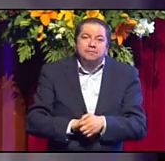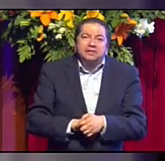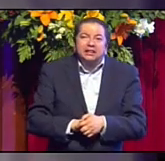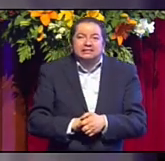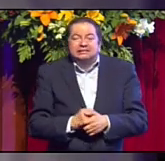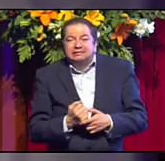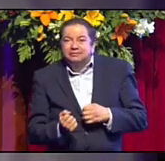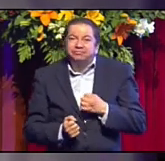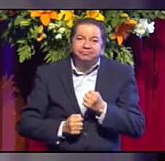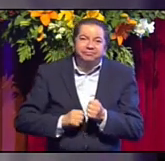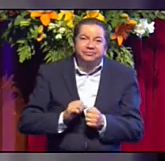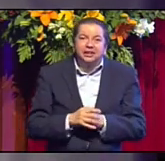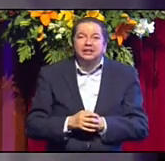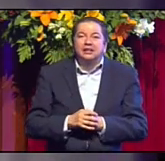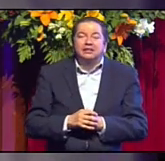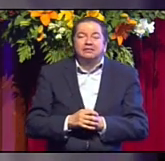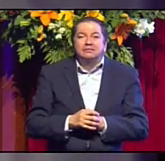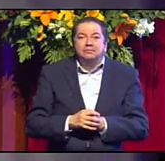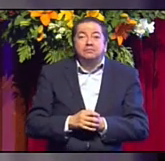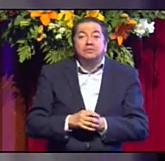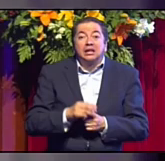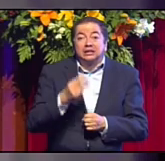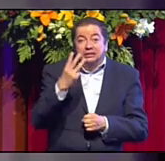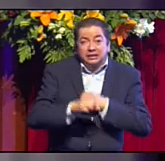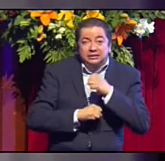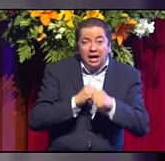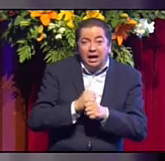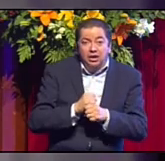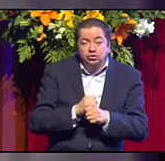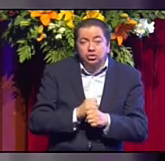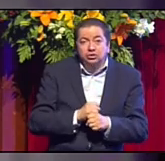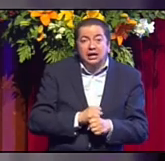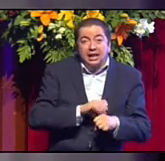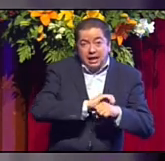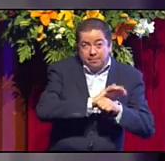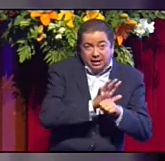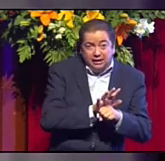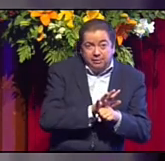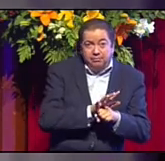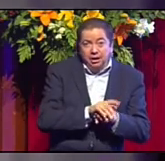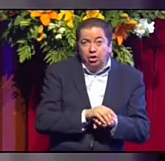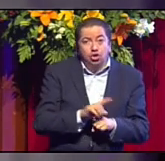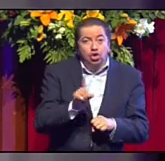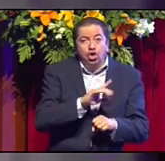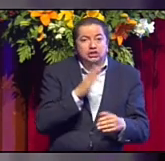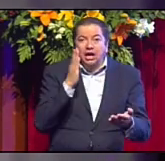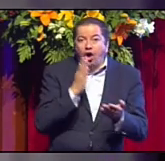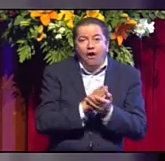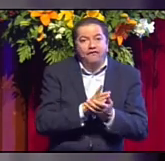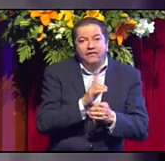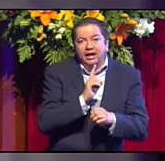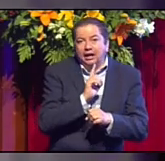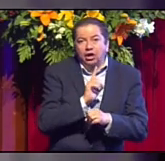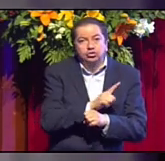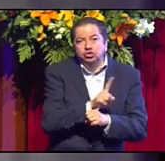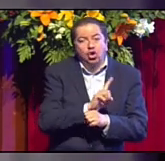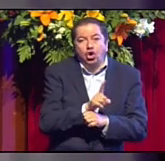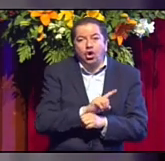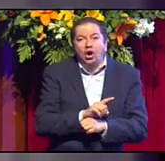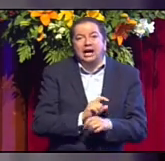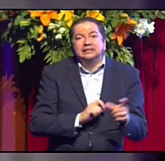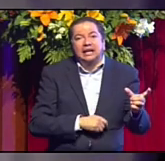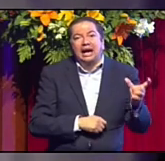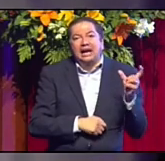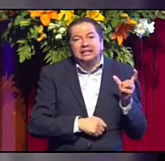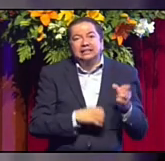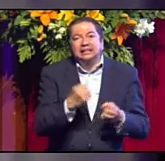remolones. ¿Qué es lo que ocurrió? Durante 3 años, prácticamente durante la pandemia, no se le obligó a los vecinos a sacar licencia a conducir. Y